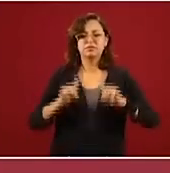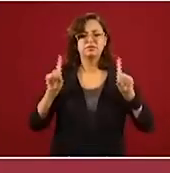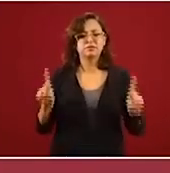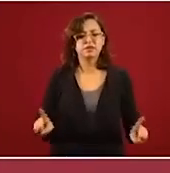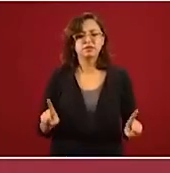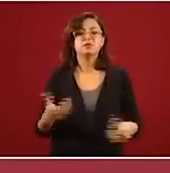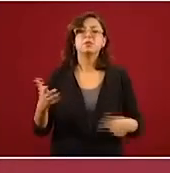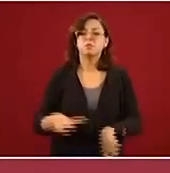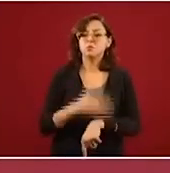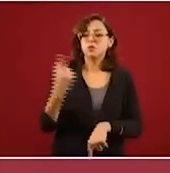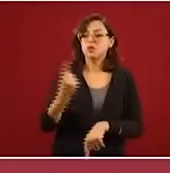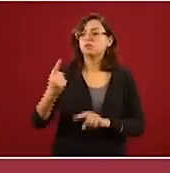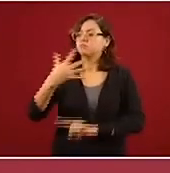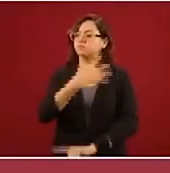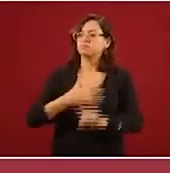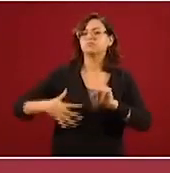porque hay otras condiciones.